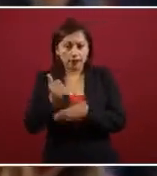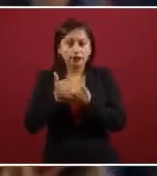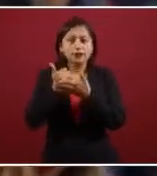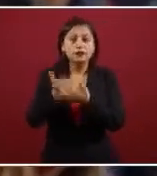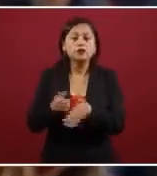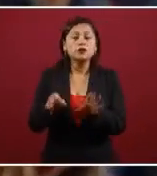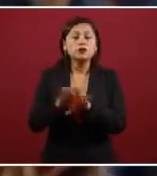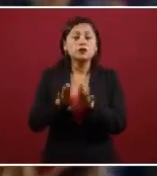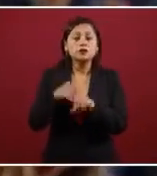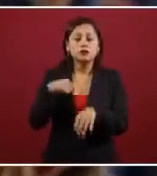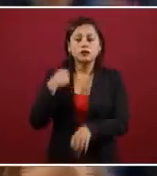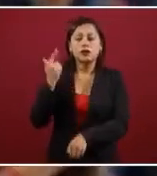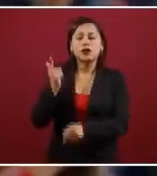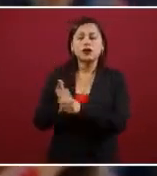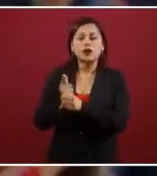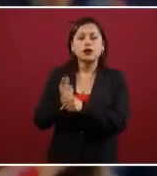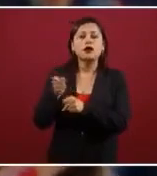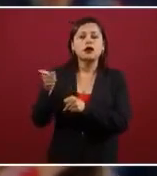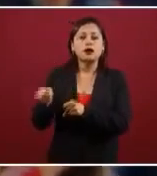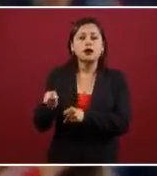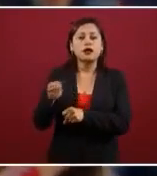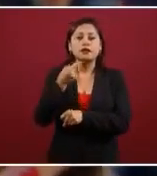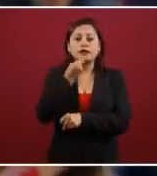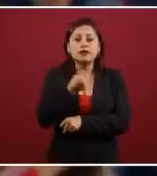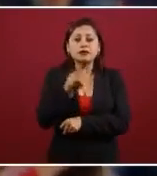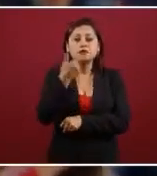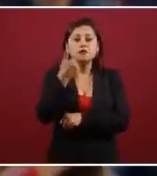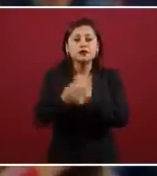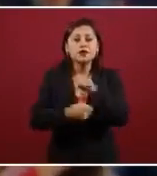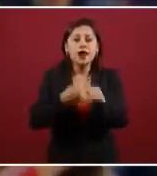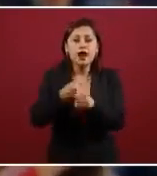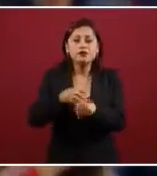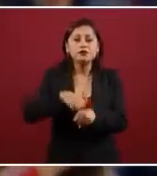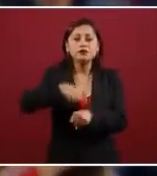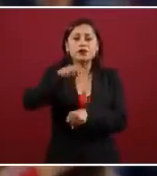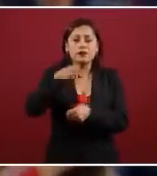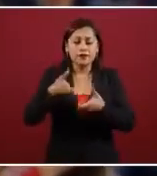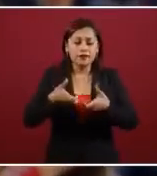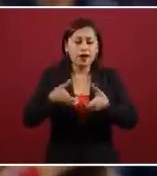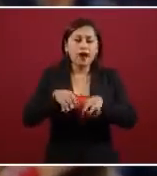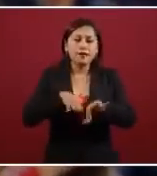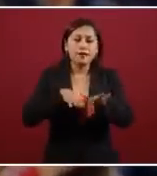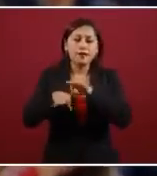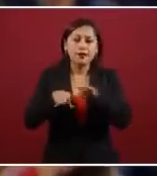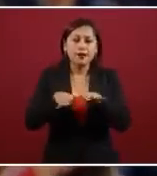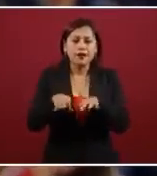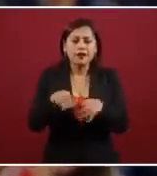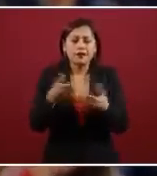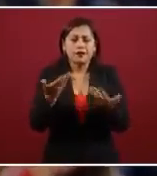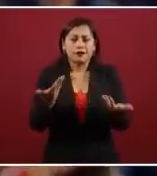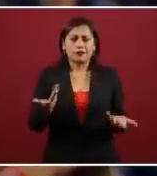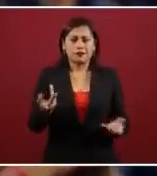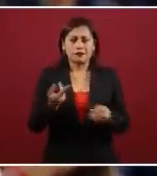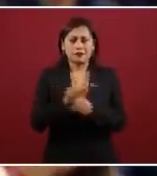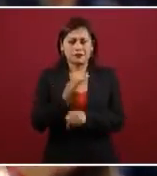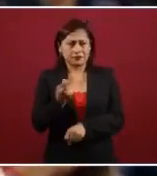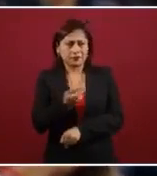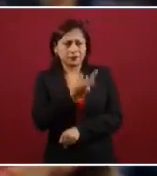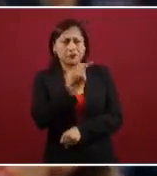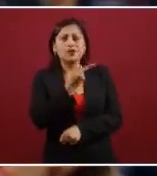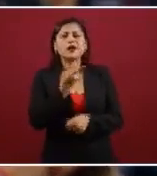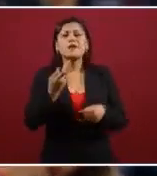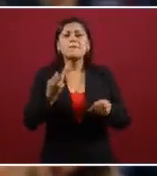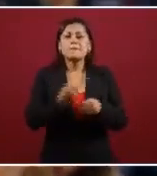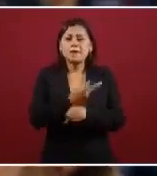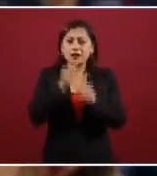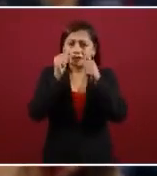de 7 años trabajando en las calles, presidente. ¿Qué me dice de esta problemática? ¿Qué plan y compromiso